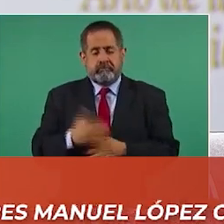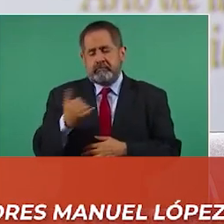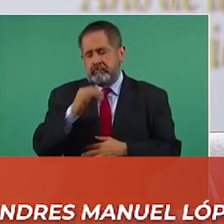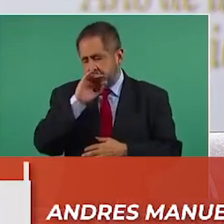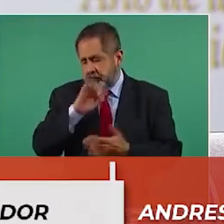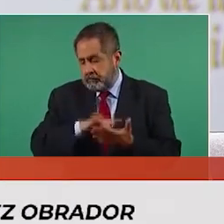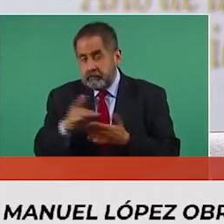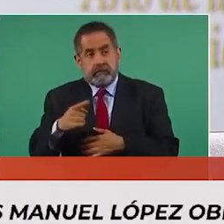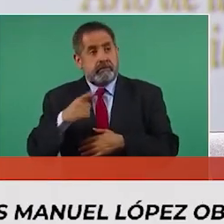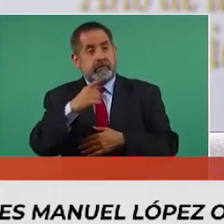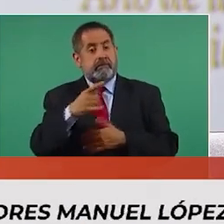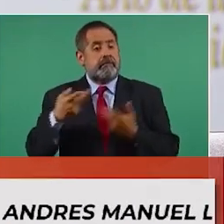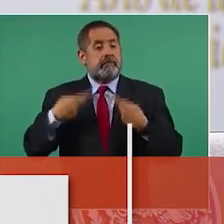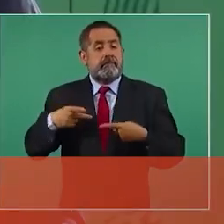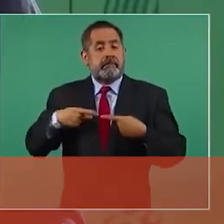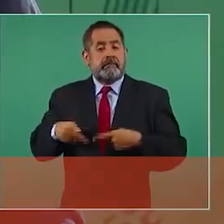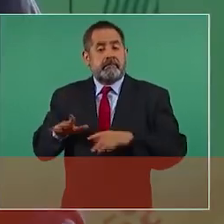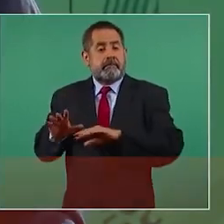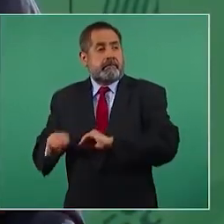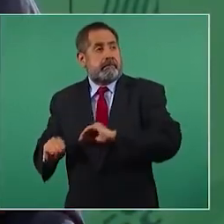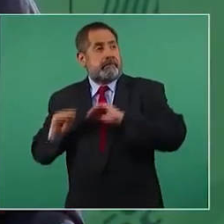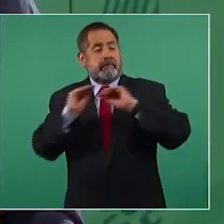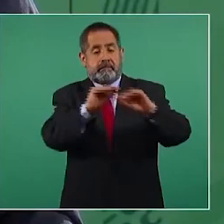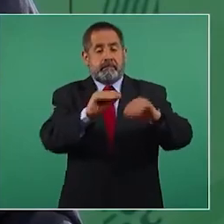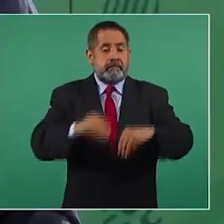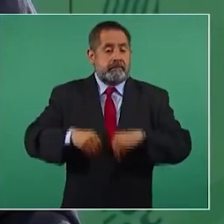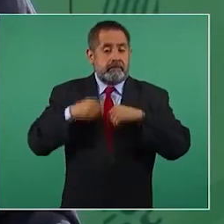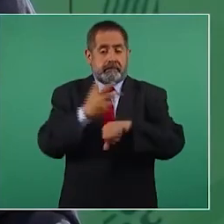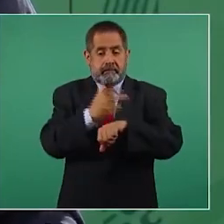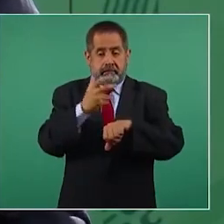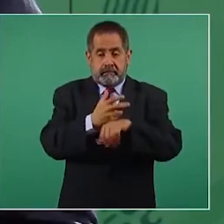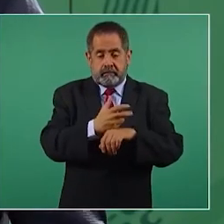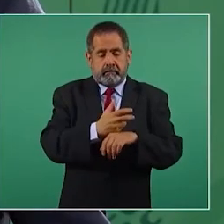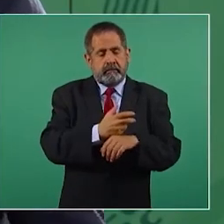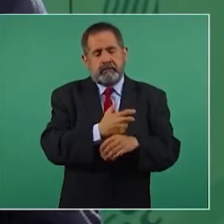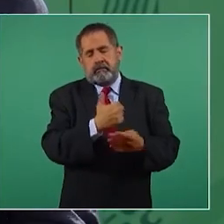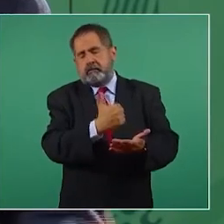migrantes nos ayudaron y se